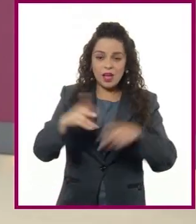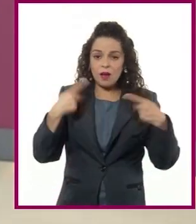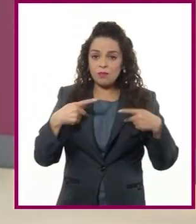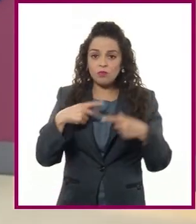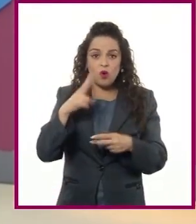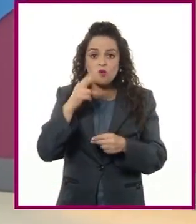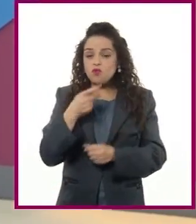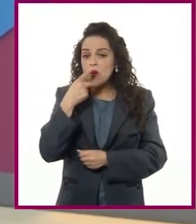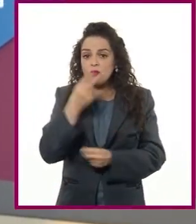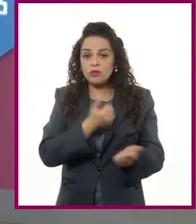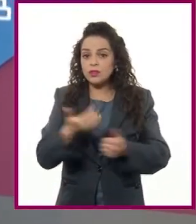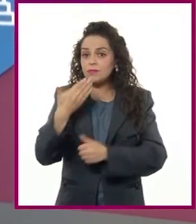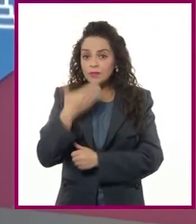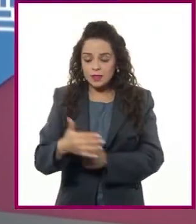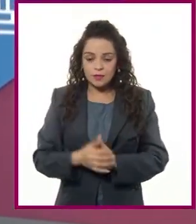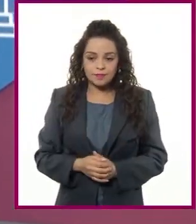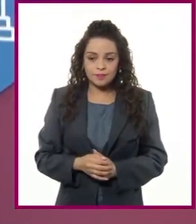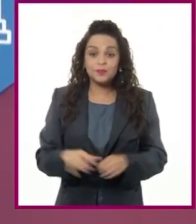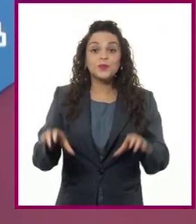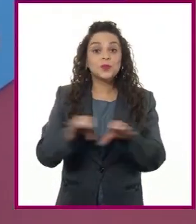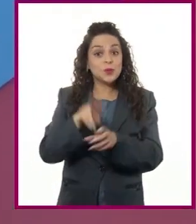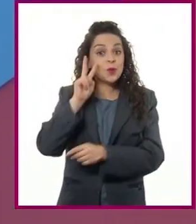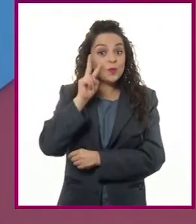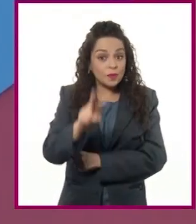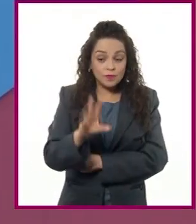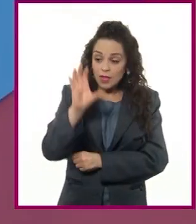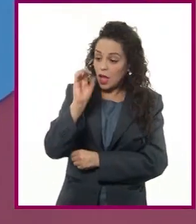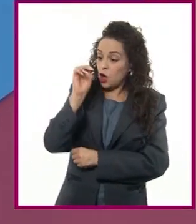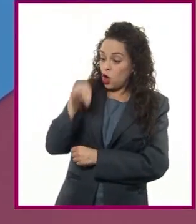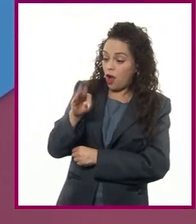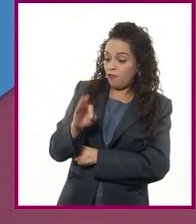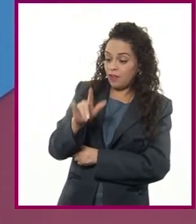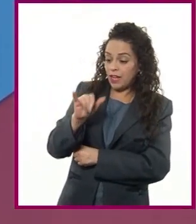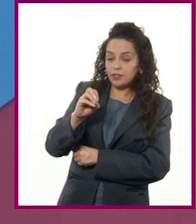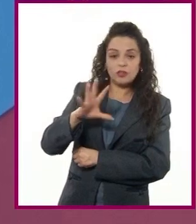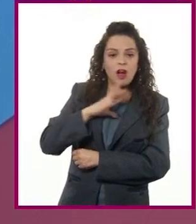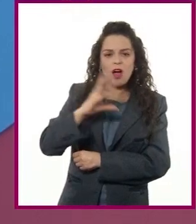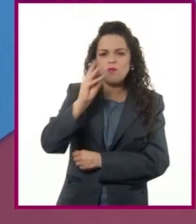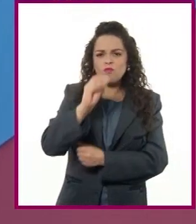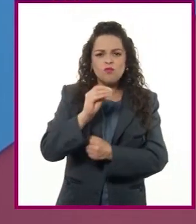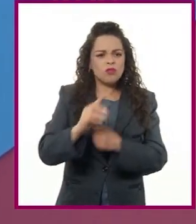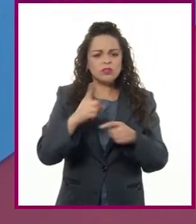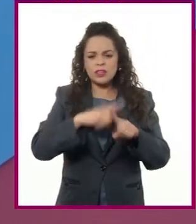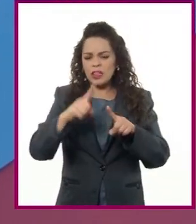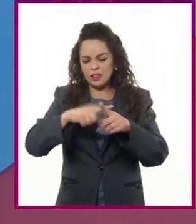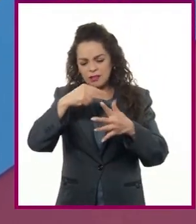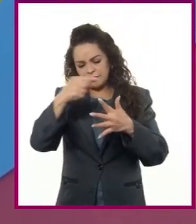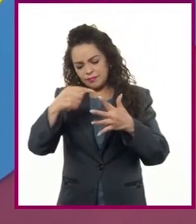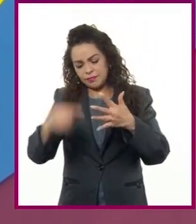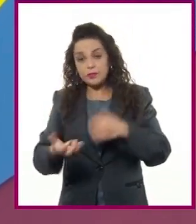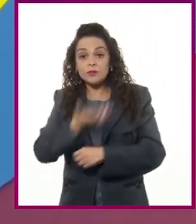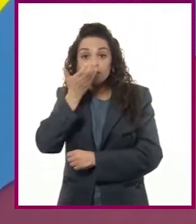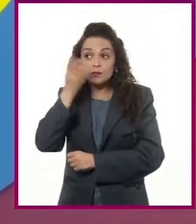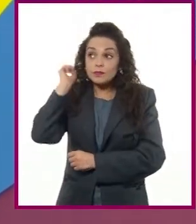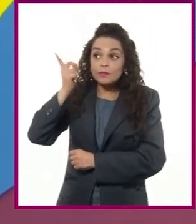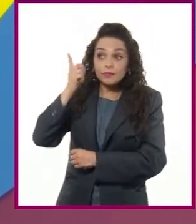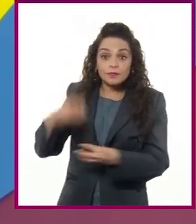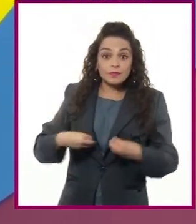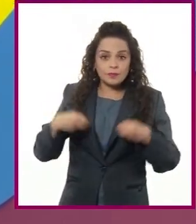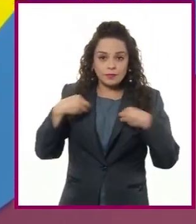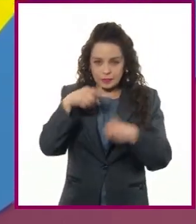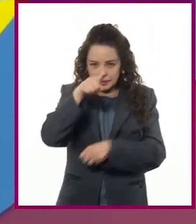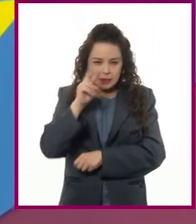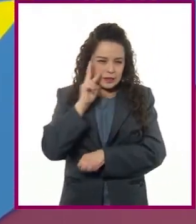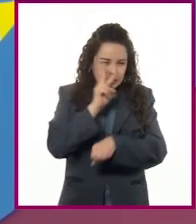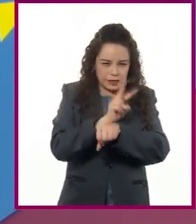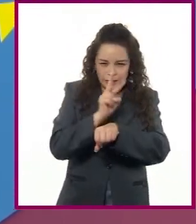Como ven, el conflicto contiene muchos elementos que en la cotidianidad, si nos detenemos a observarlos, lograríamos